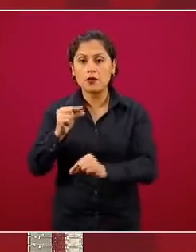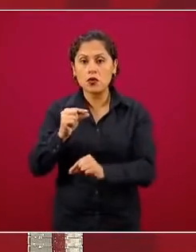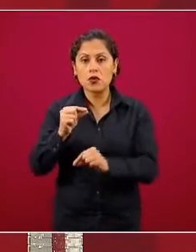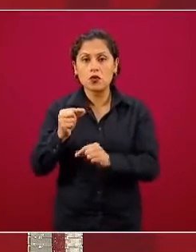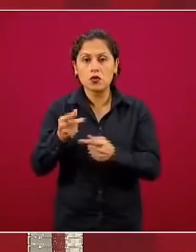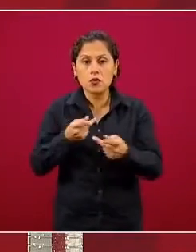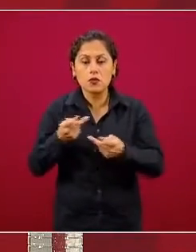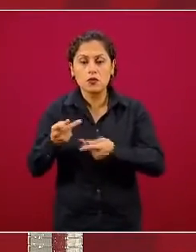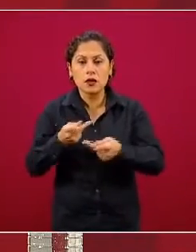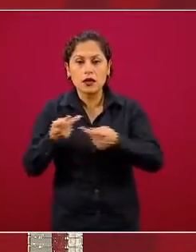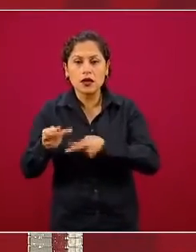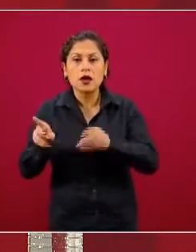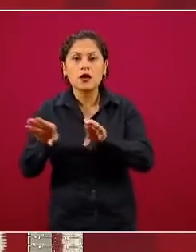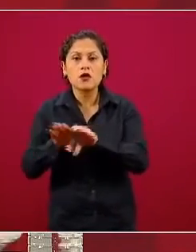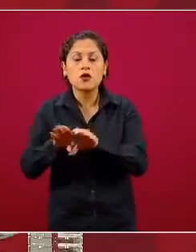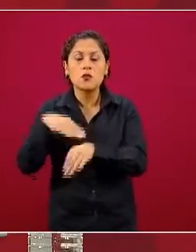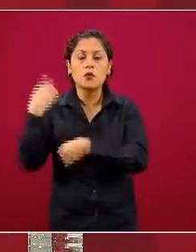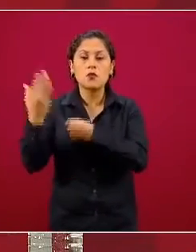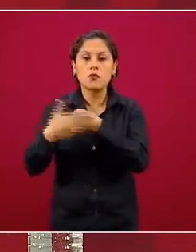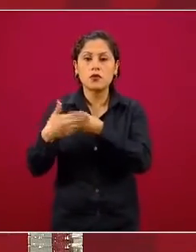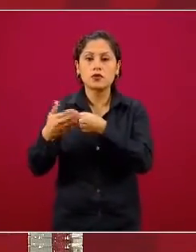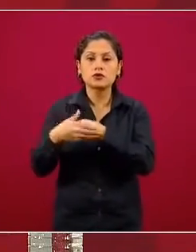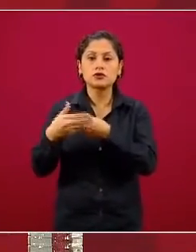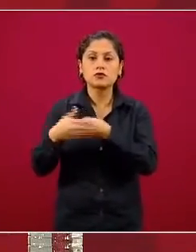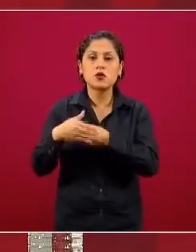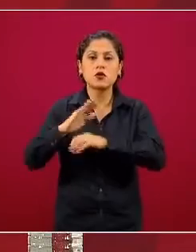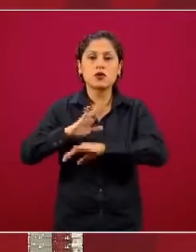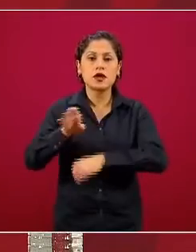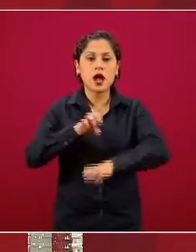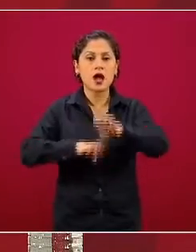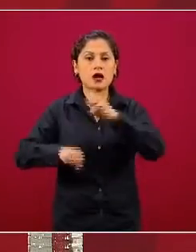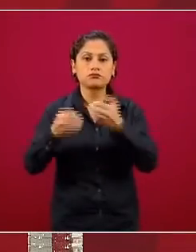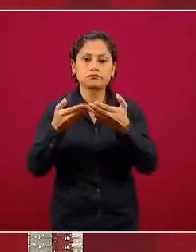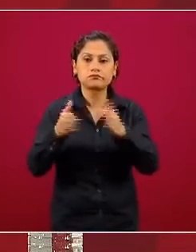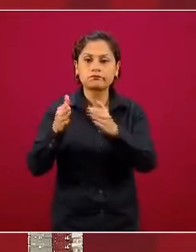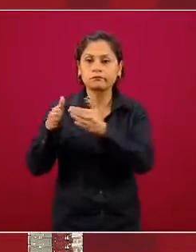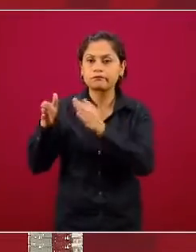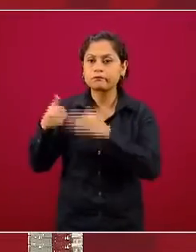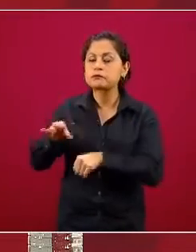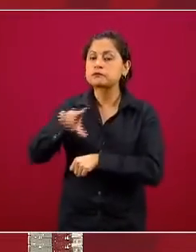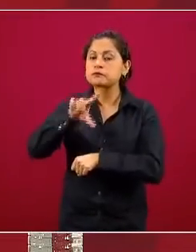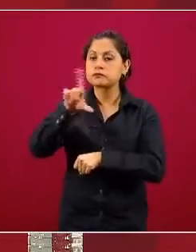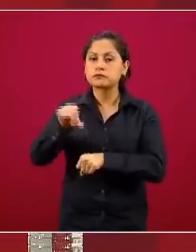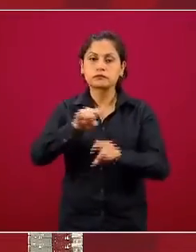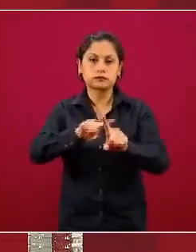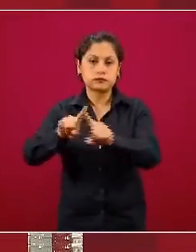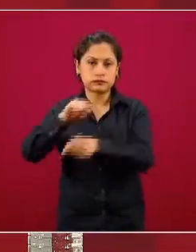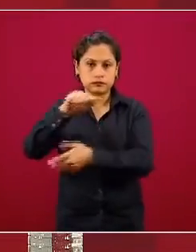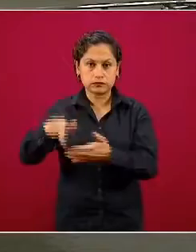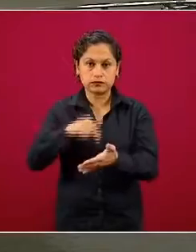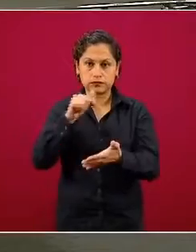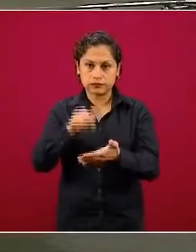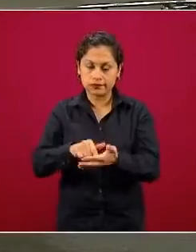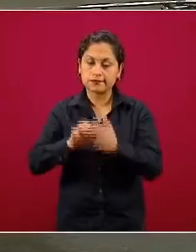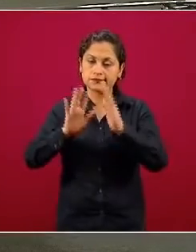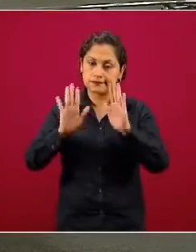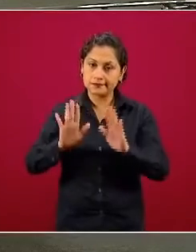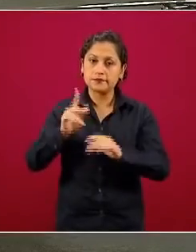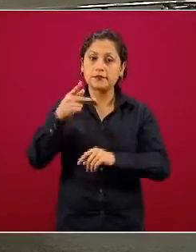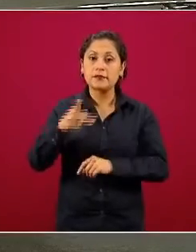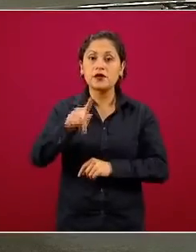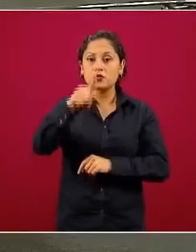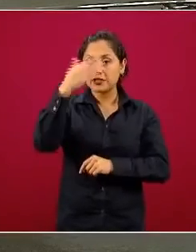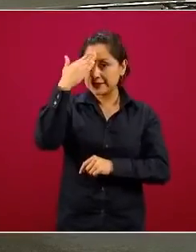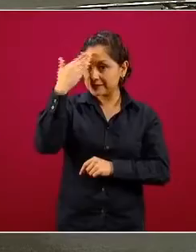las distintas actividades sociales en el país. Como ustedes saben, la zona metropolitana del Valle de México es ahora la de